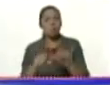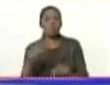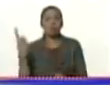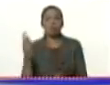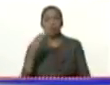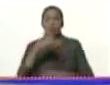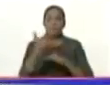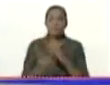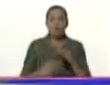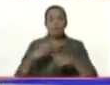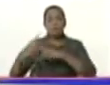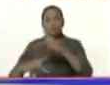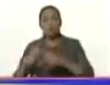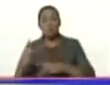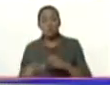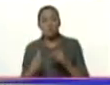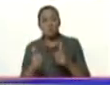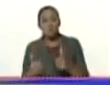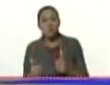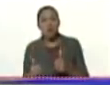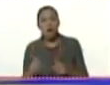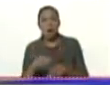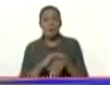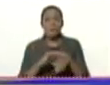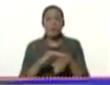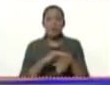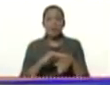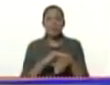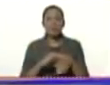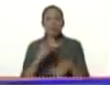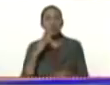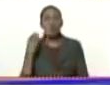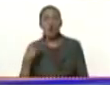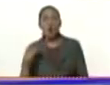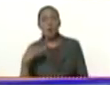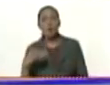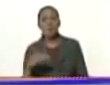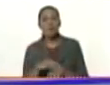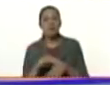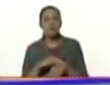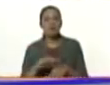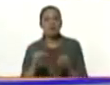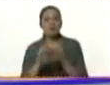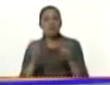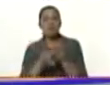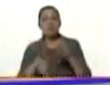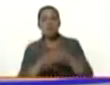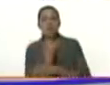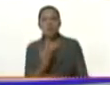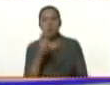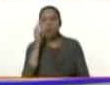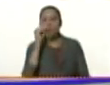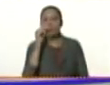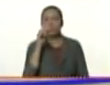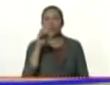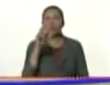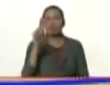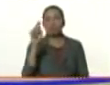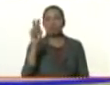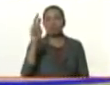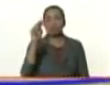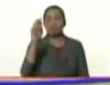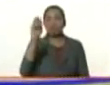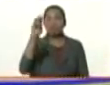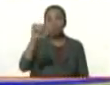plan productivo. Ministro, joven ministro de Educación Universitaria, compañero César Trompí,